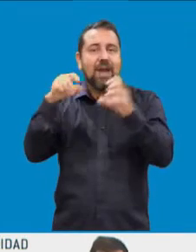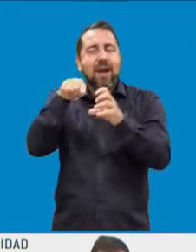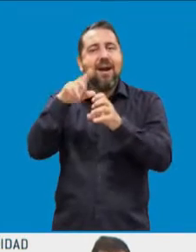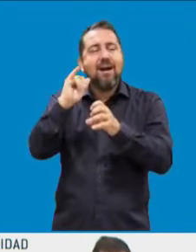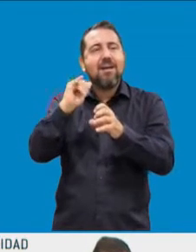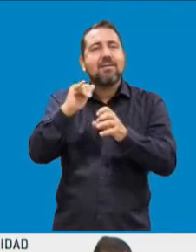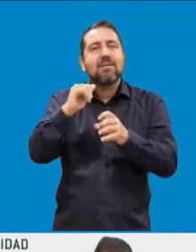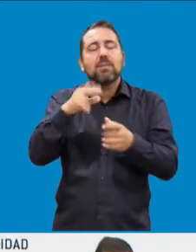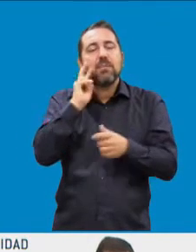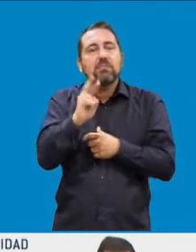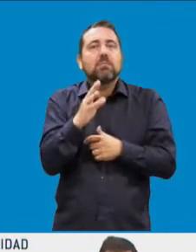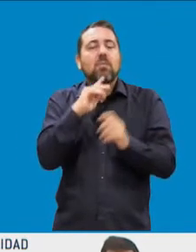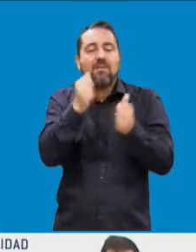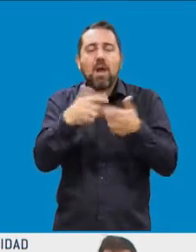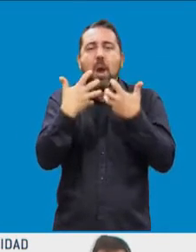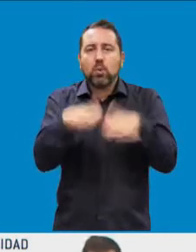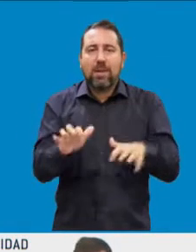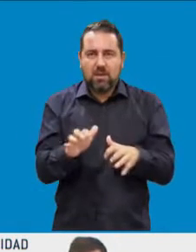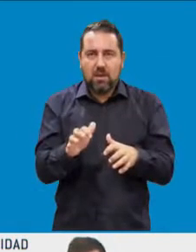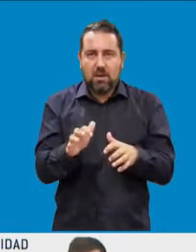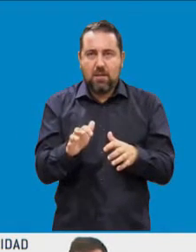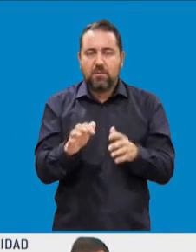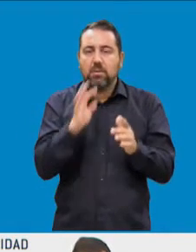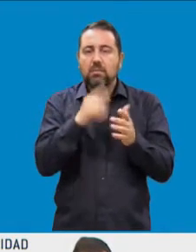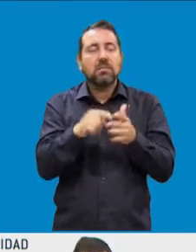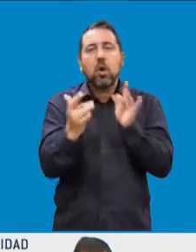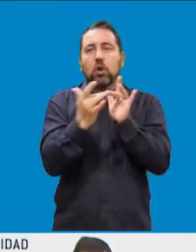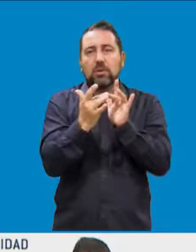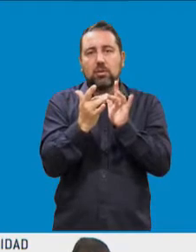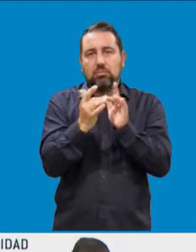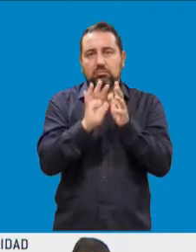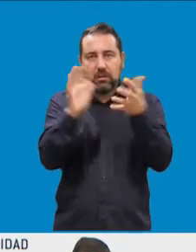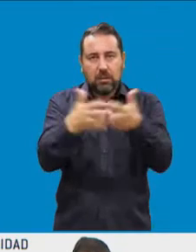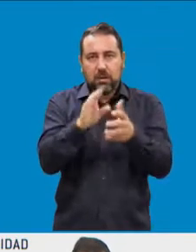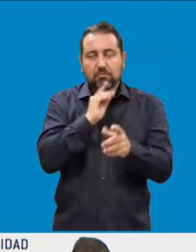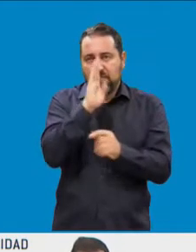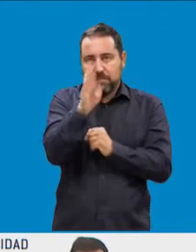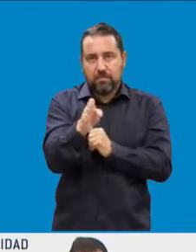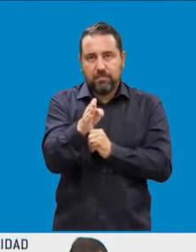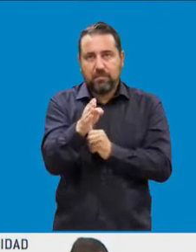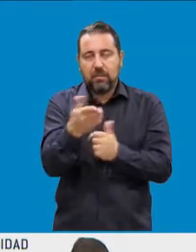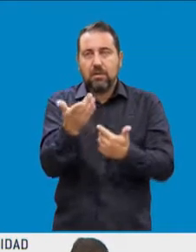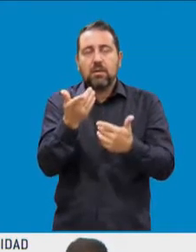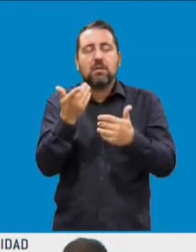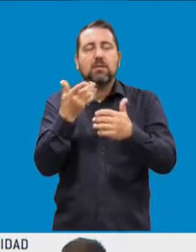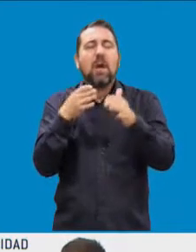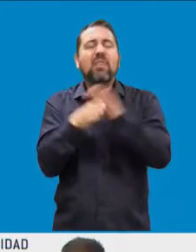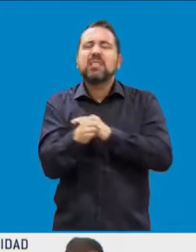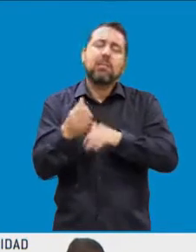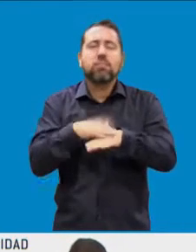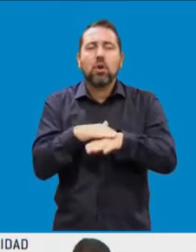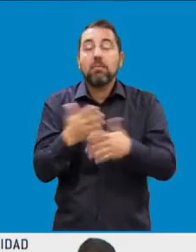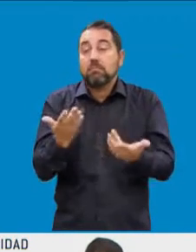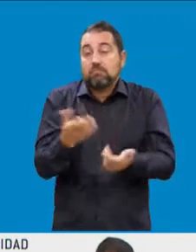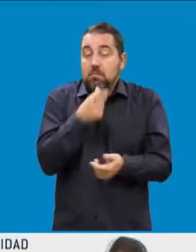educativos que hay en los repositorios, pues de una manera automática, o sea, conectándose online. ¿Y